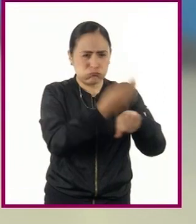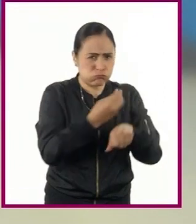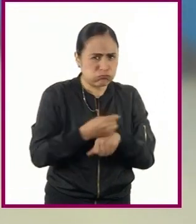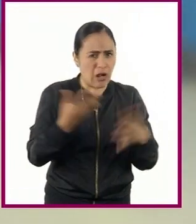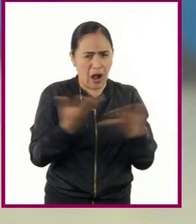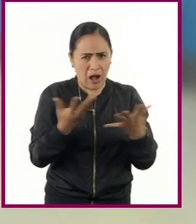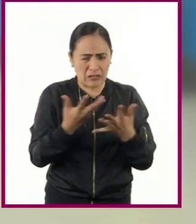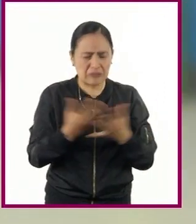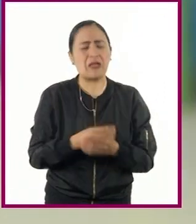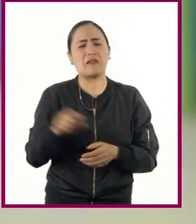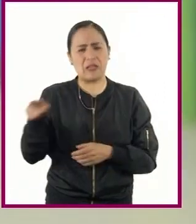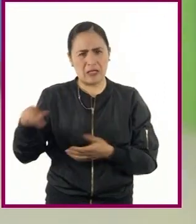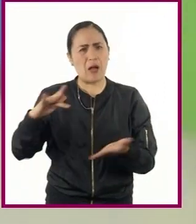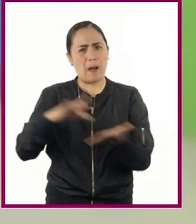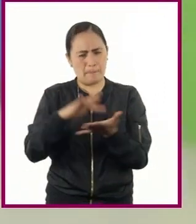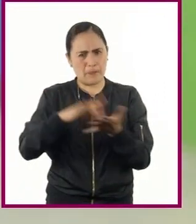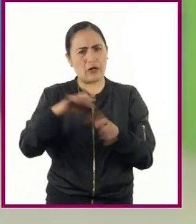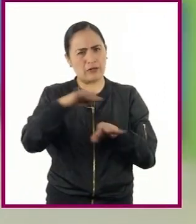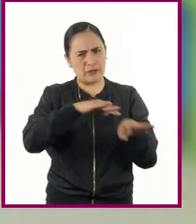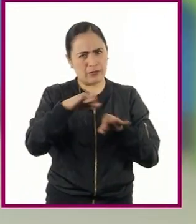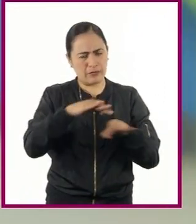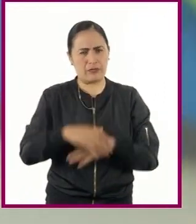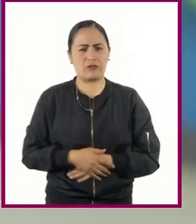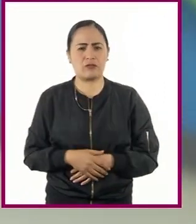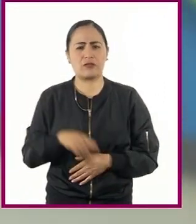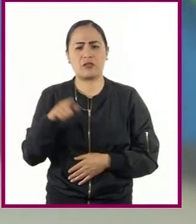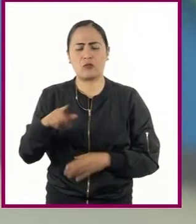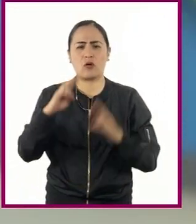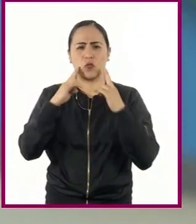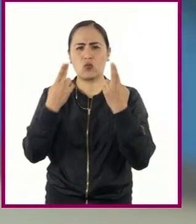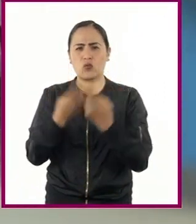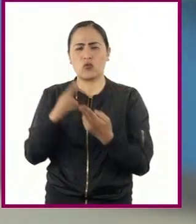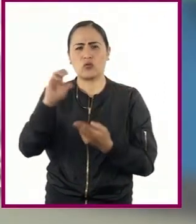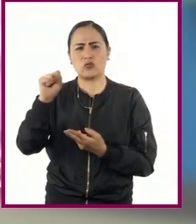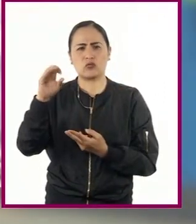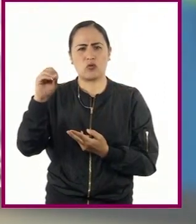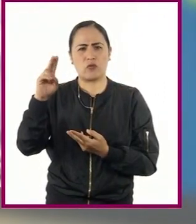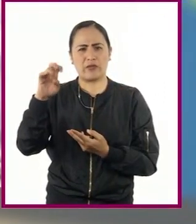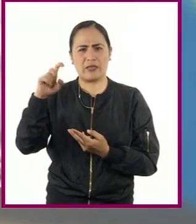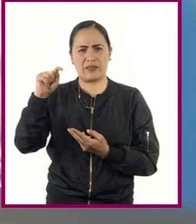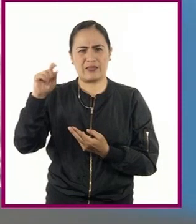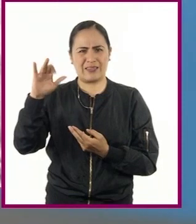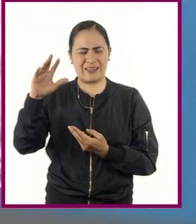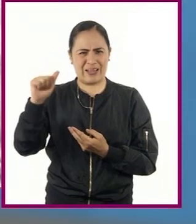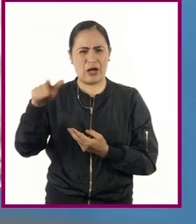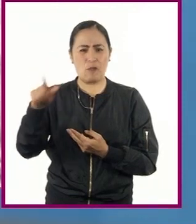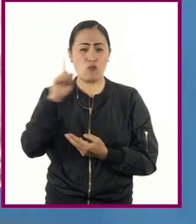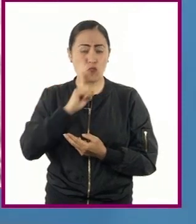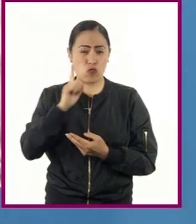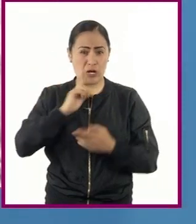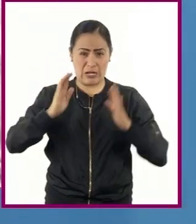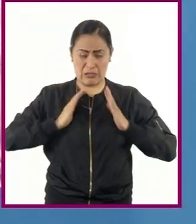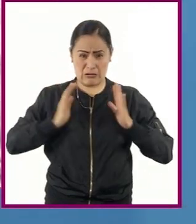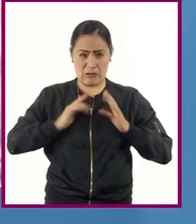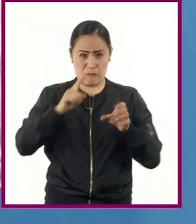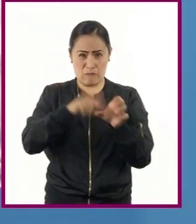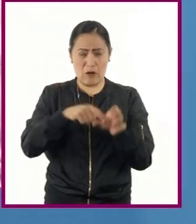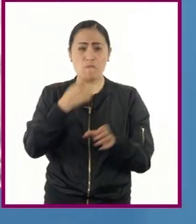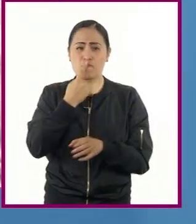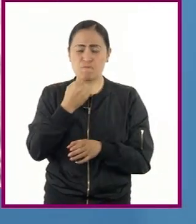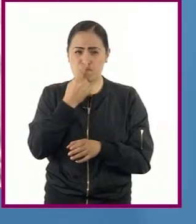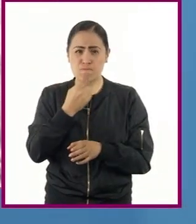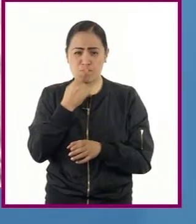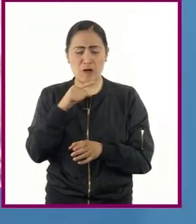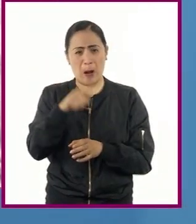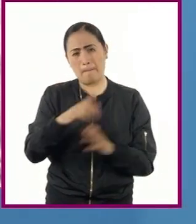Unión Soviética hubo una participación femenina aún mayor. Se estima que en el Ejército Rojo